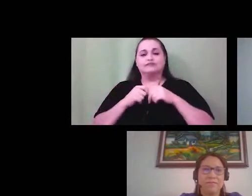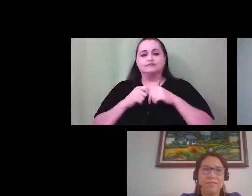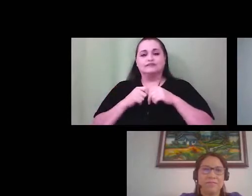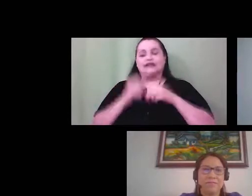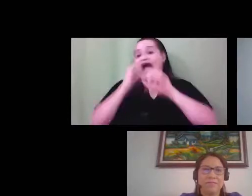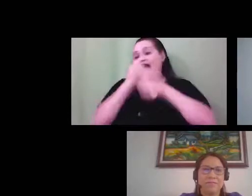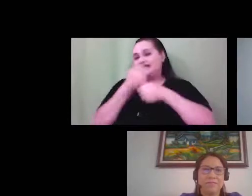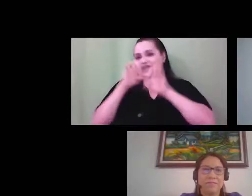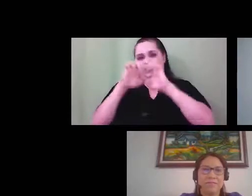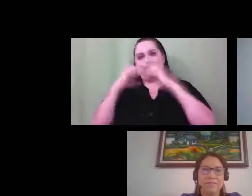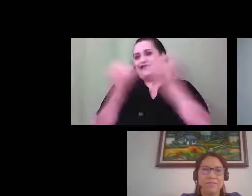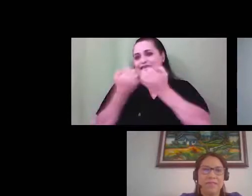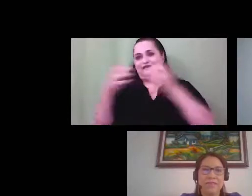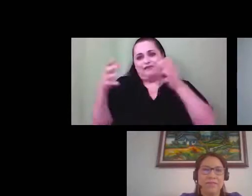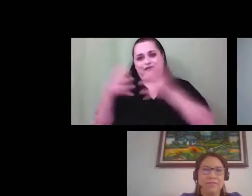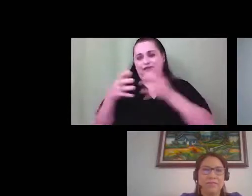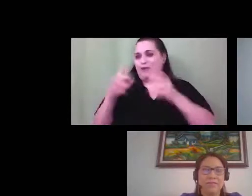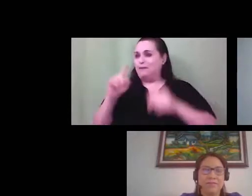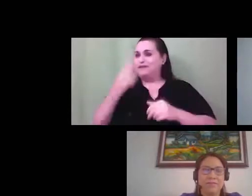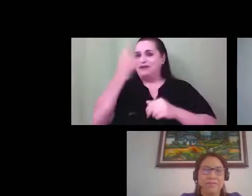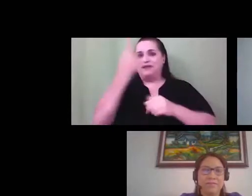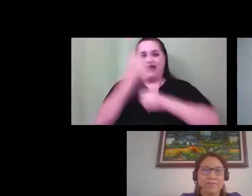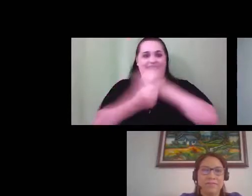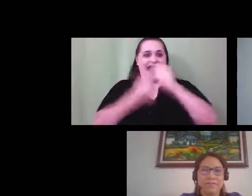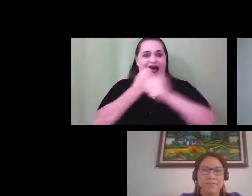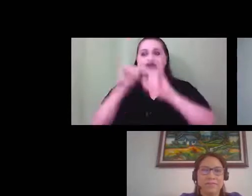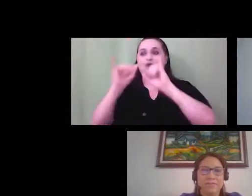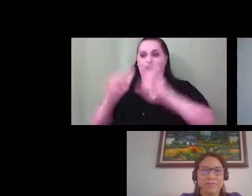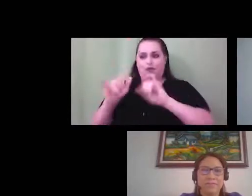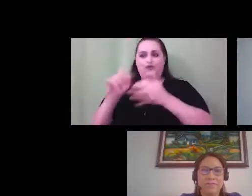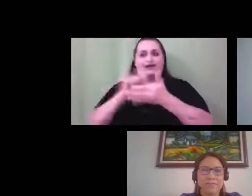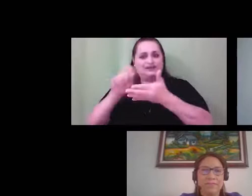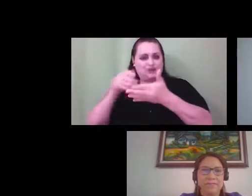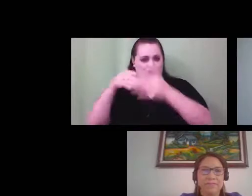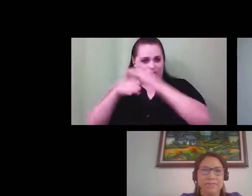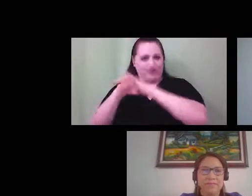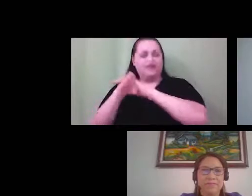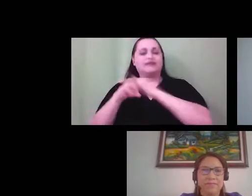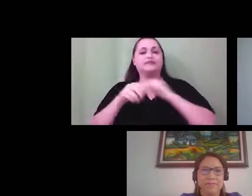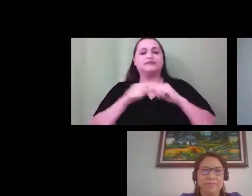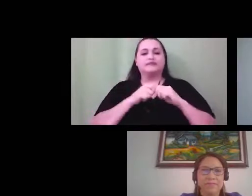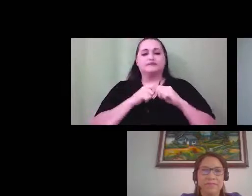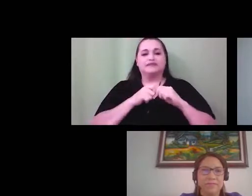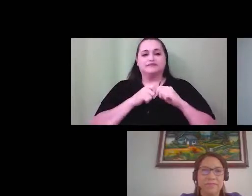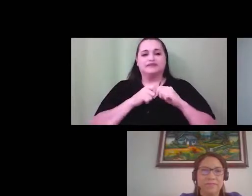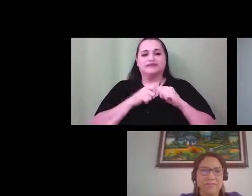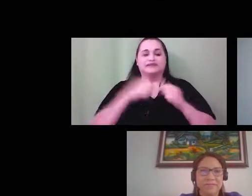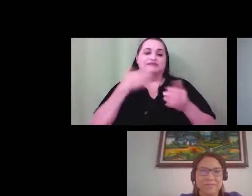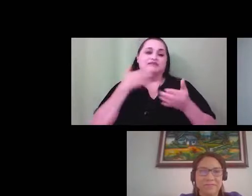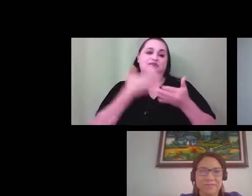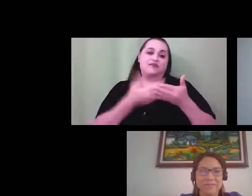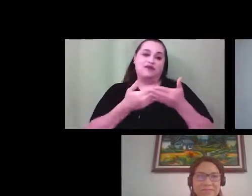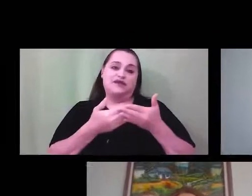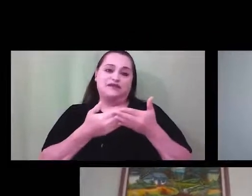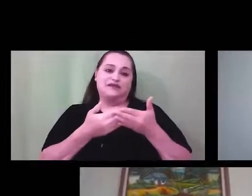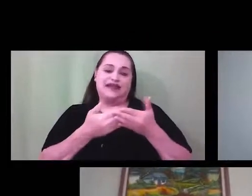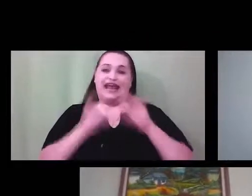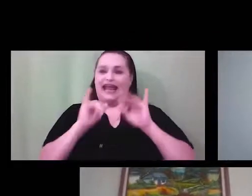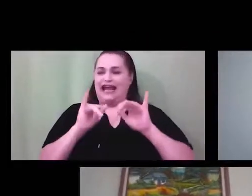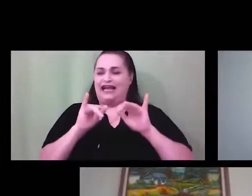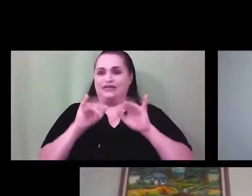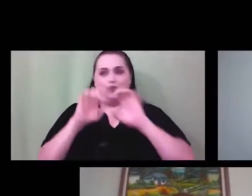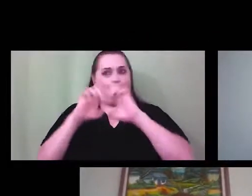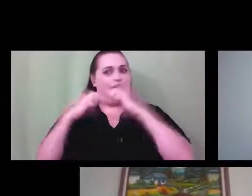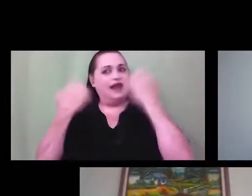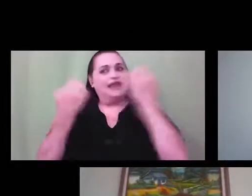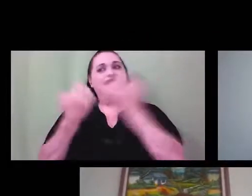haciendo equipo, ¿verdad? Porque es primer año que él puede estar escolarizado. Y bueno, es todo un equipo